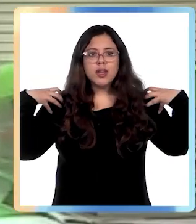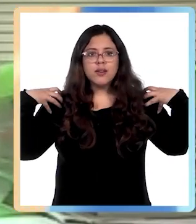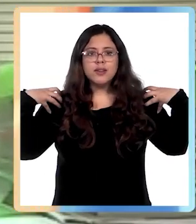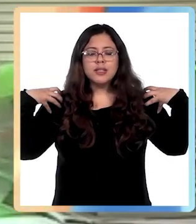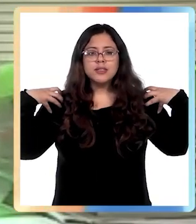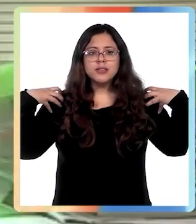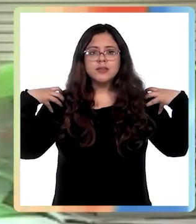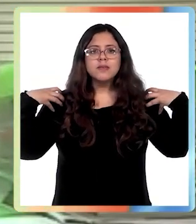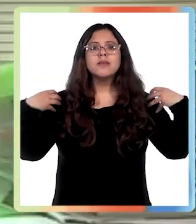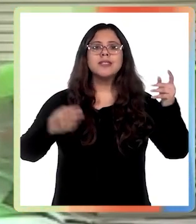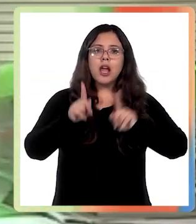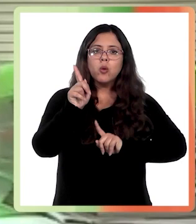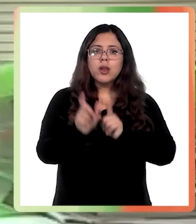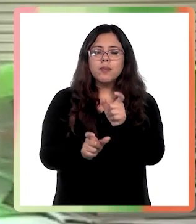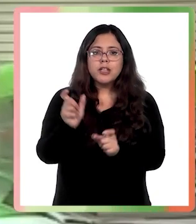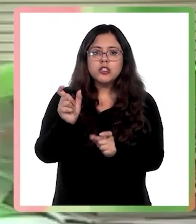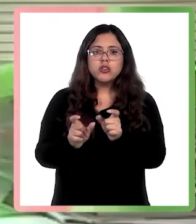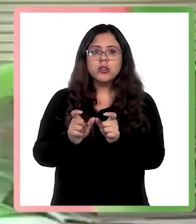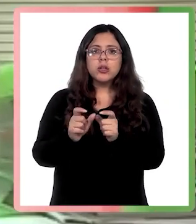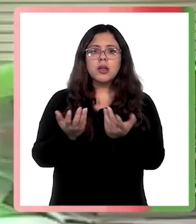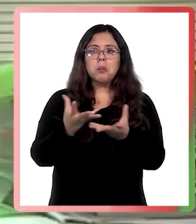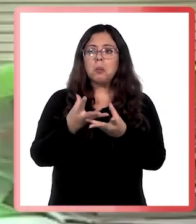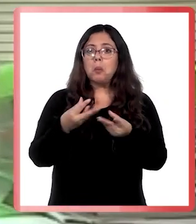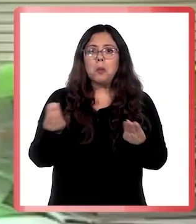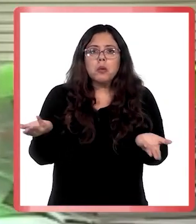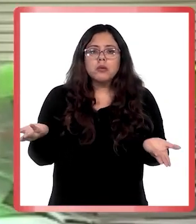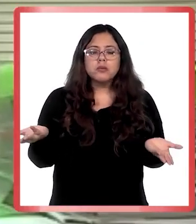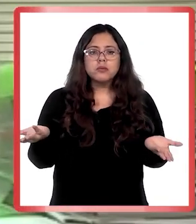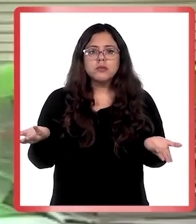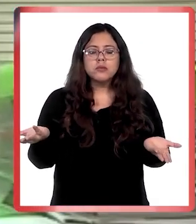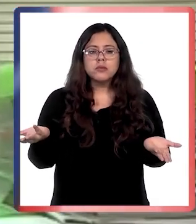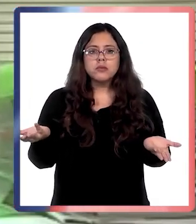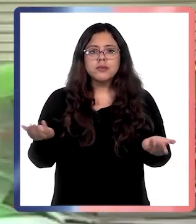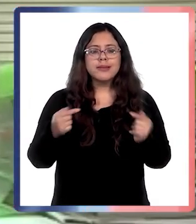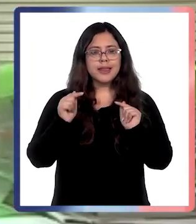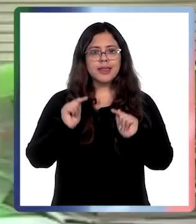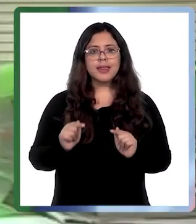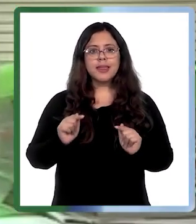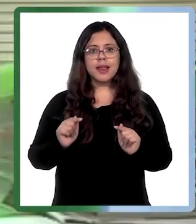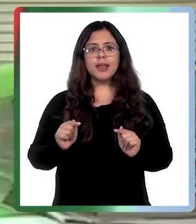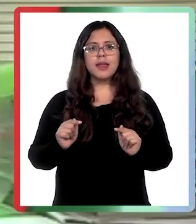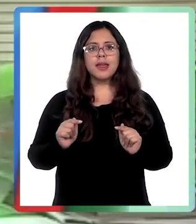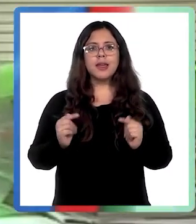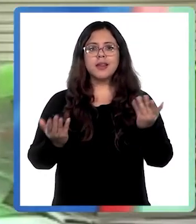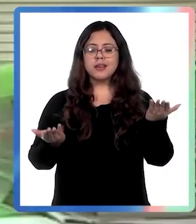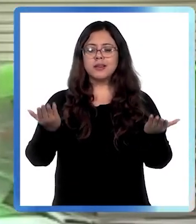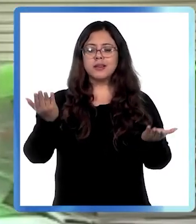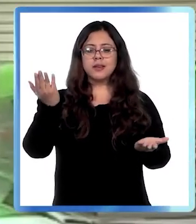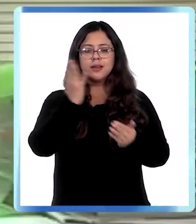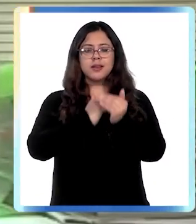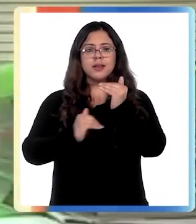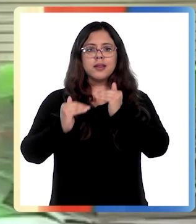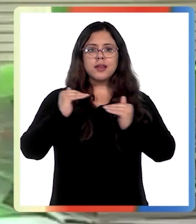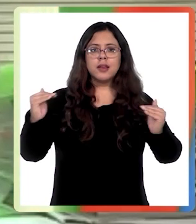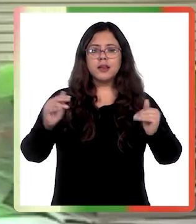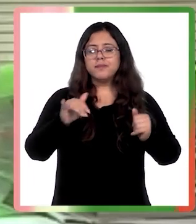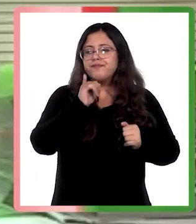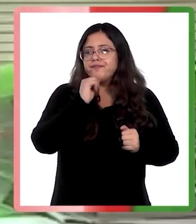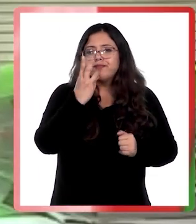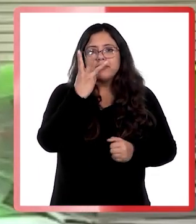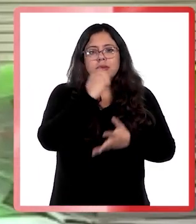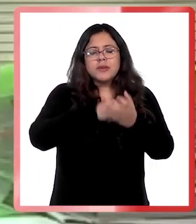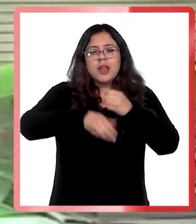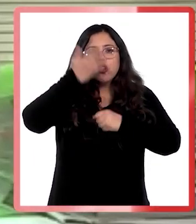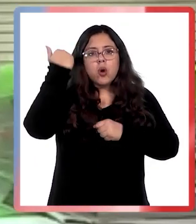algunos pacientes que desaparecen. Y ahí es un equilibrio, porque, no sé, hace 30 años la medicina